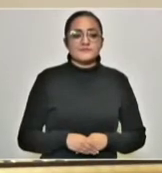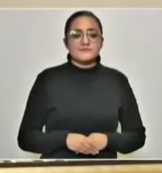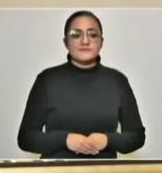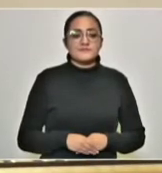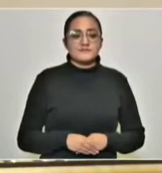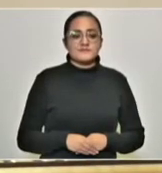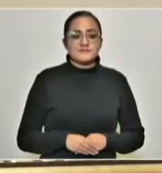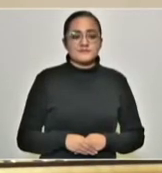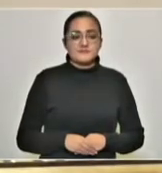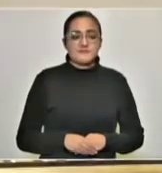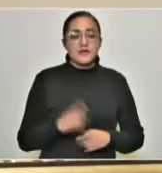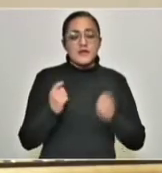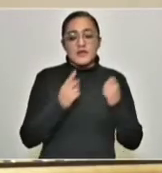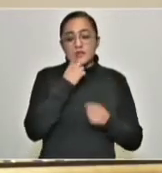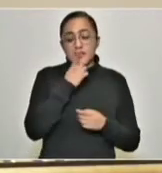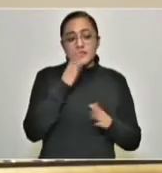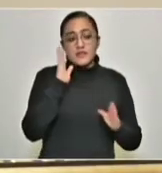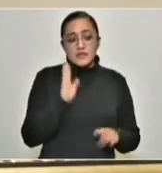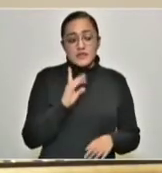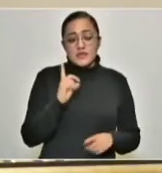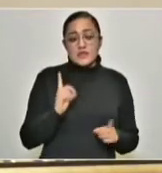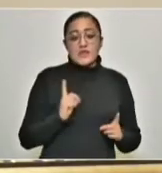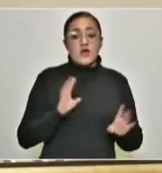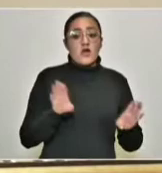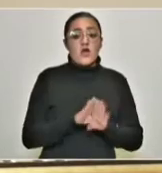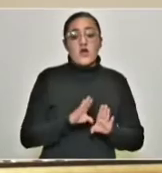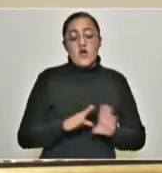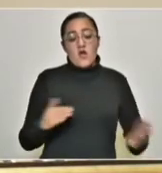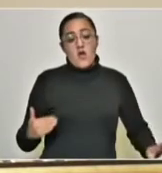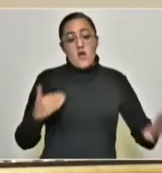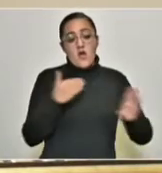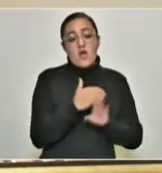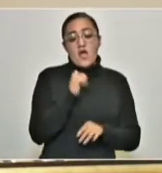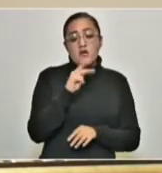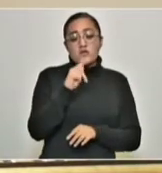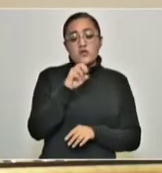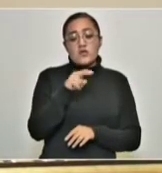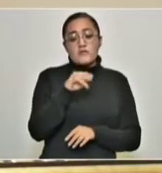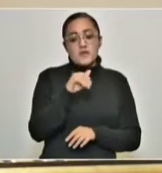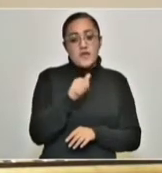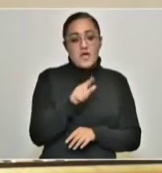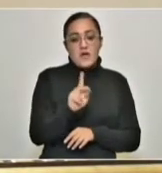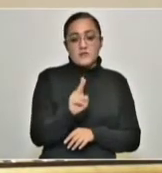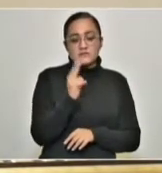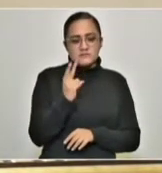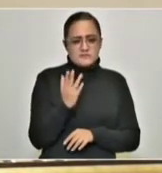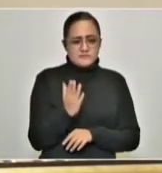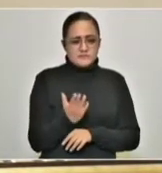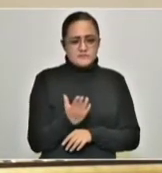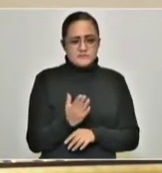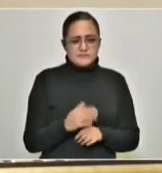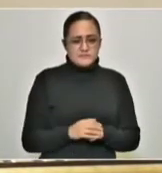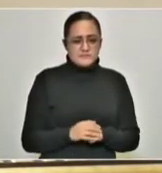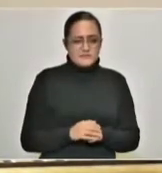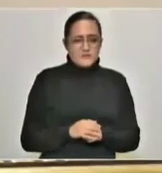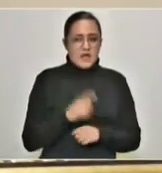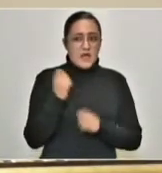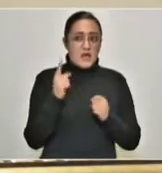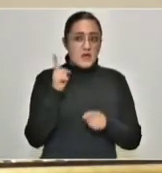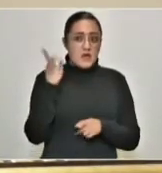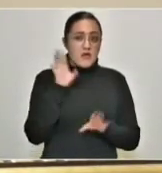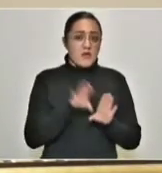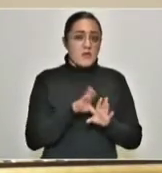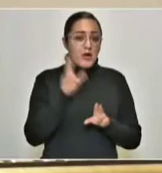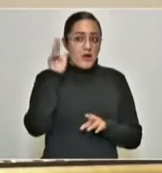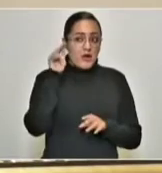Pero hubo quien dijo, se viola la autonomía universitaria. Por ahí hay un conejo